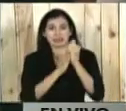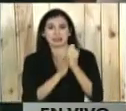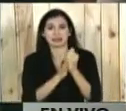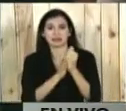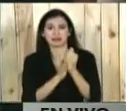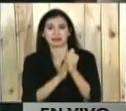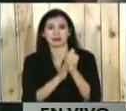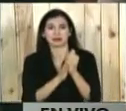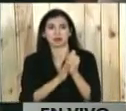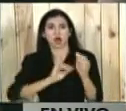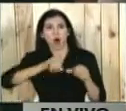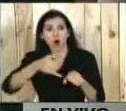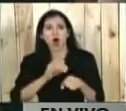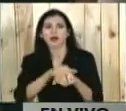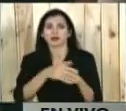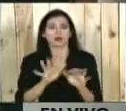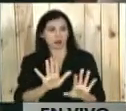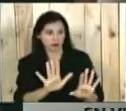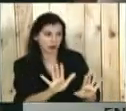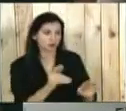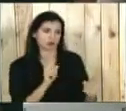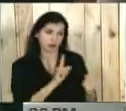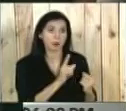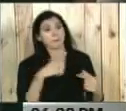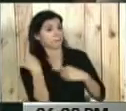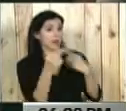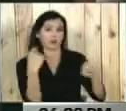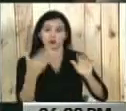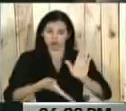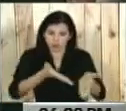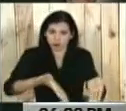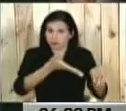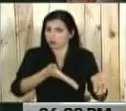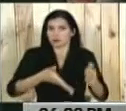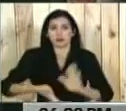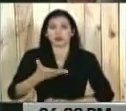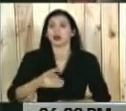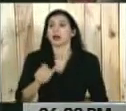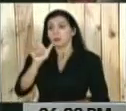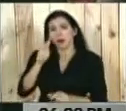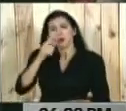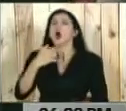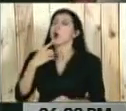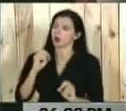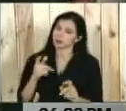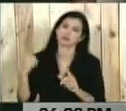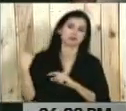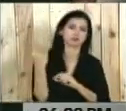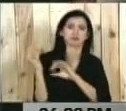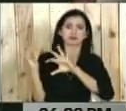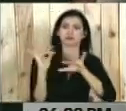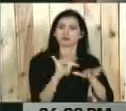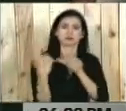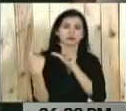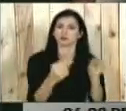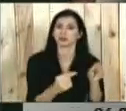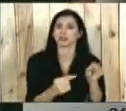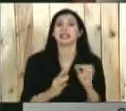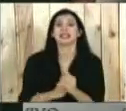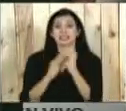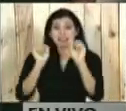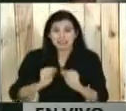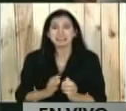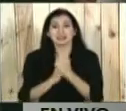Jorge Rodríguez, y le dijo, ¿qué es esto? No, no, no, vámonos de aquí. Y ellos dijeron, ¿cómo no? Porque nuestros líderes sí dirigen.